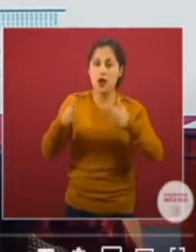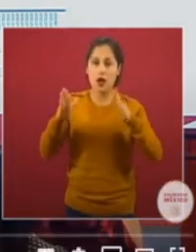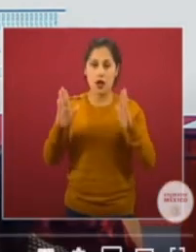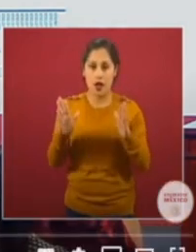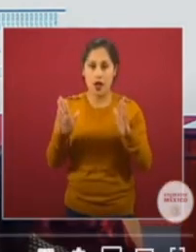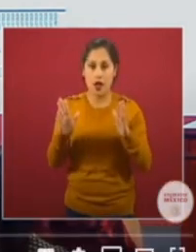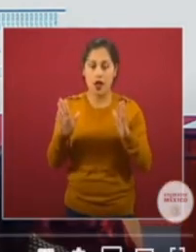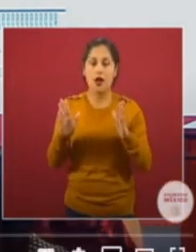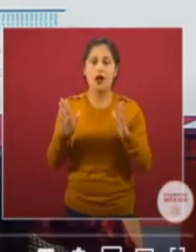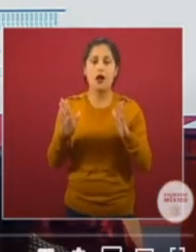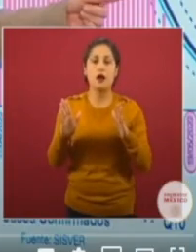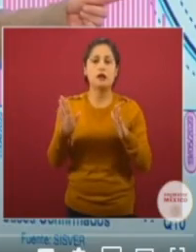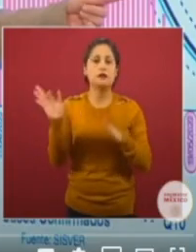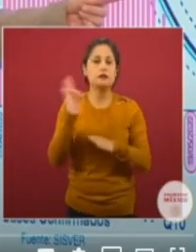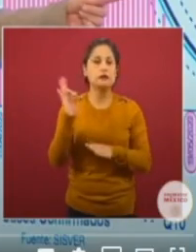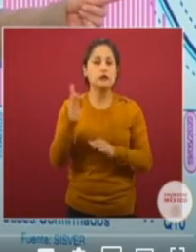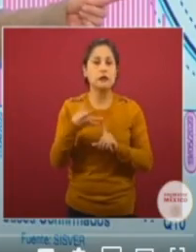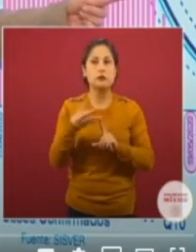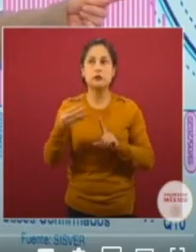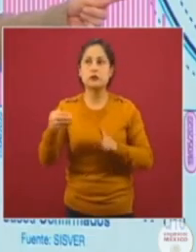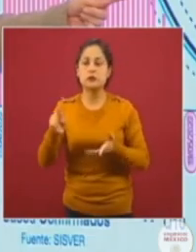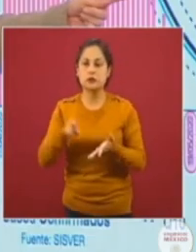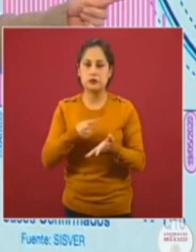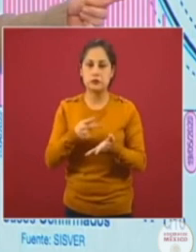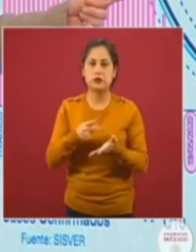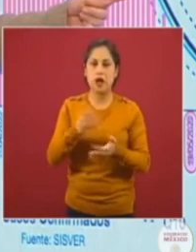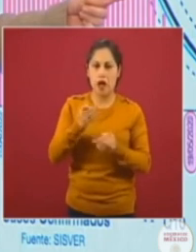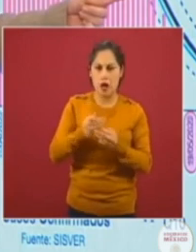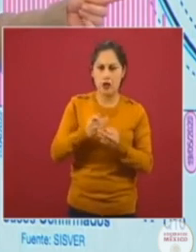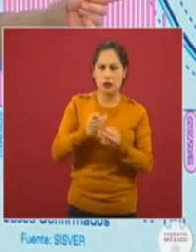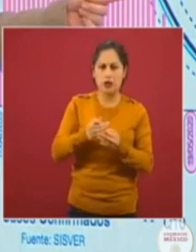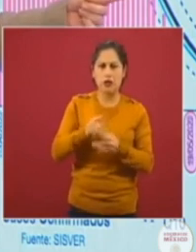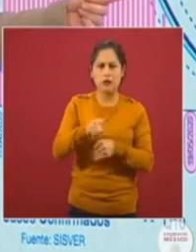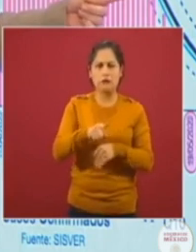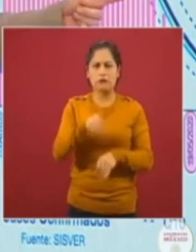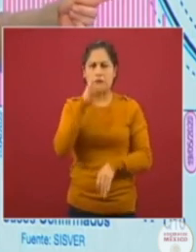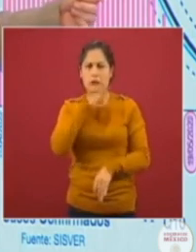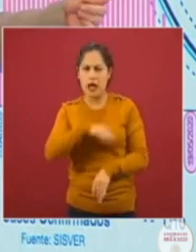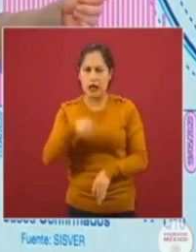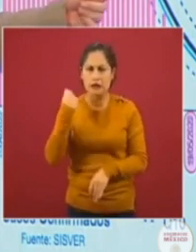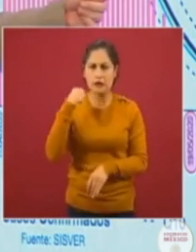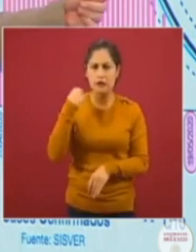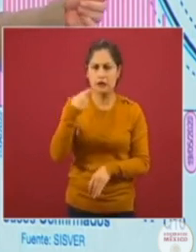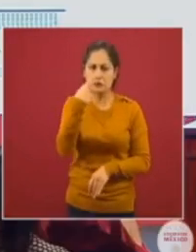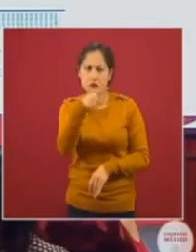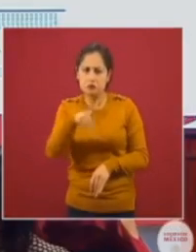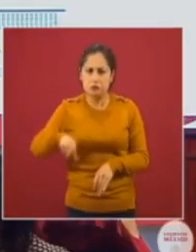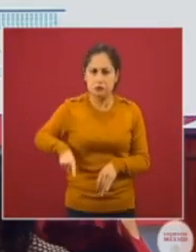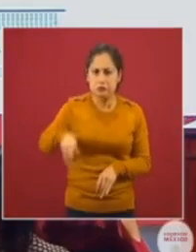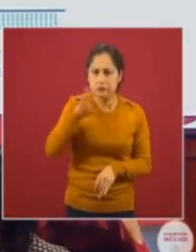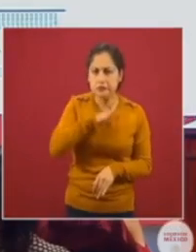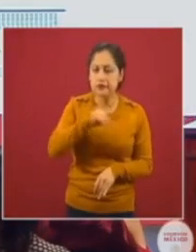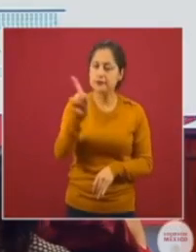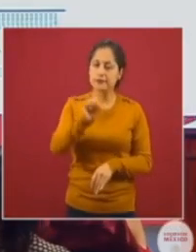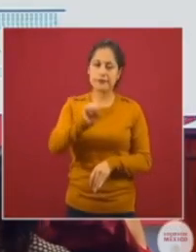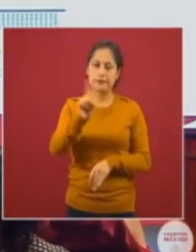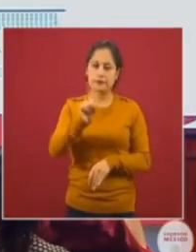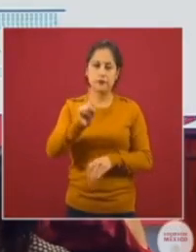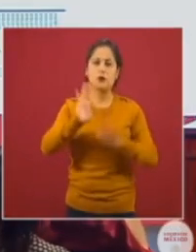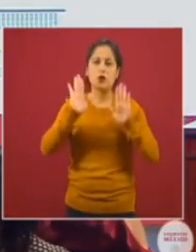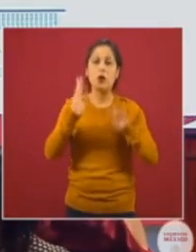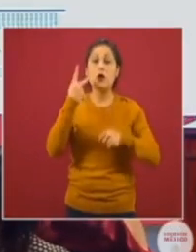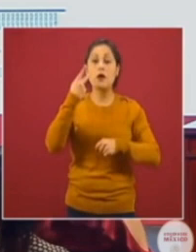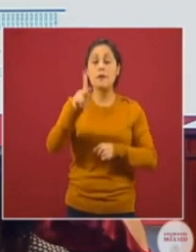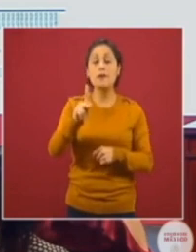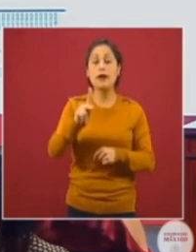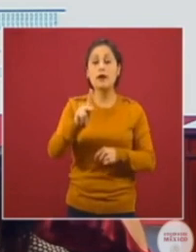es por individualizar peyorativamente a Tabasco, ni a su pueblo, ni a su gobierno, pero sí para señalar un asunto de interés nacional.